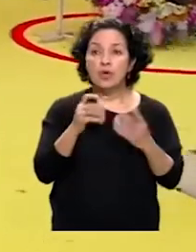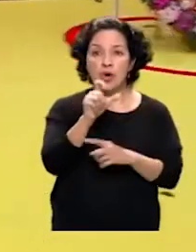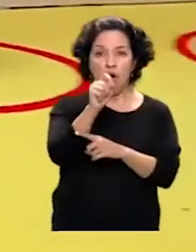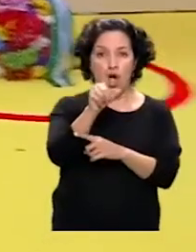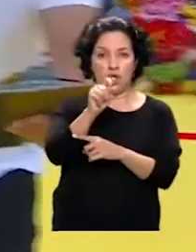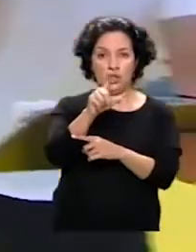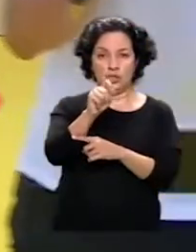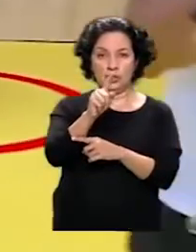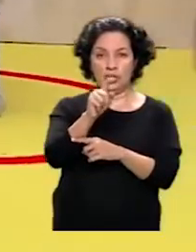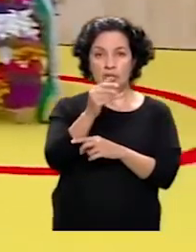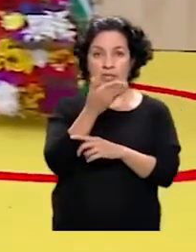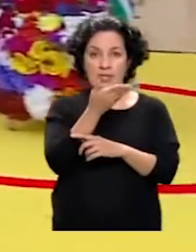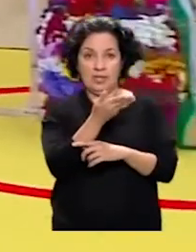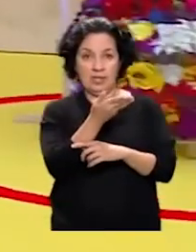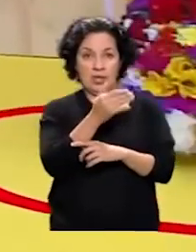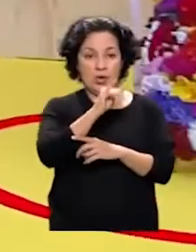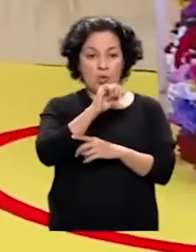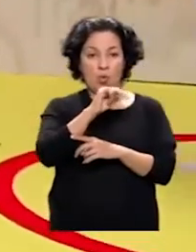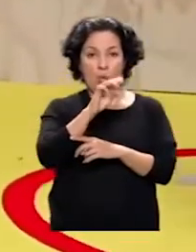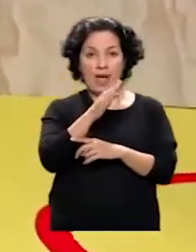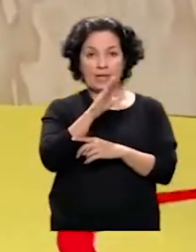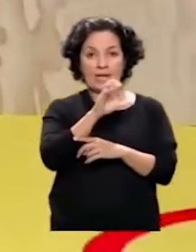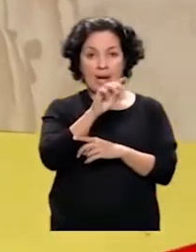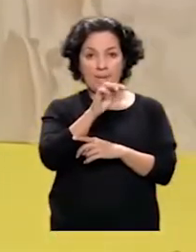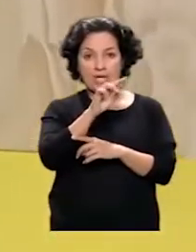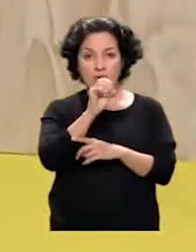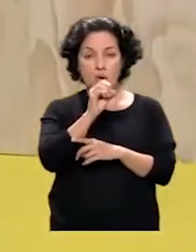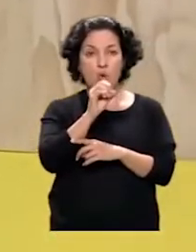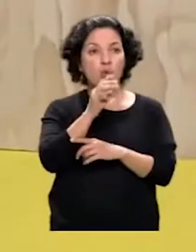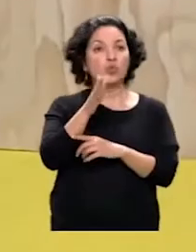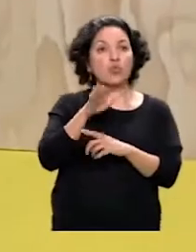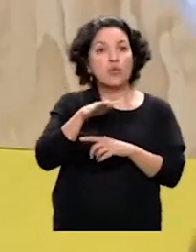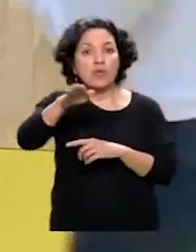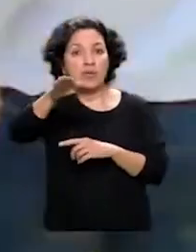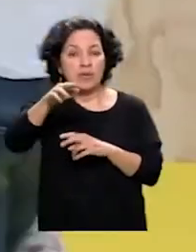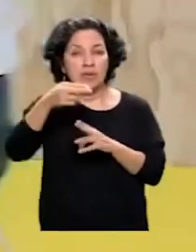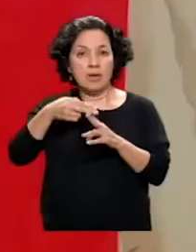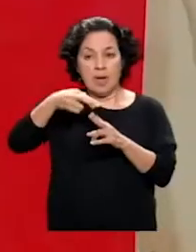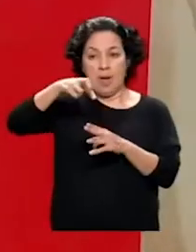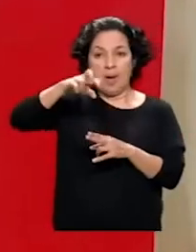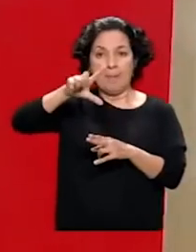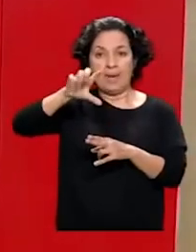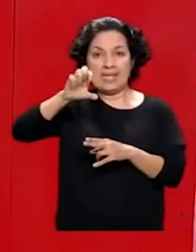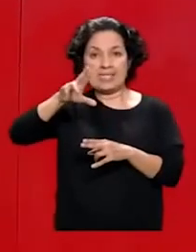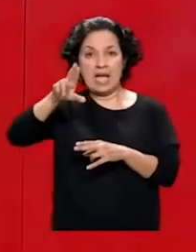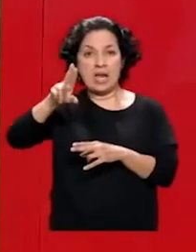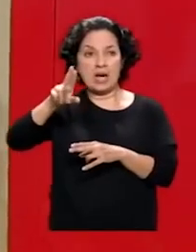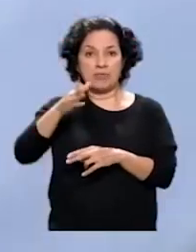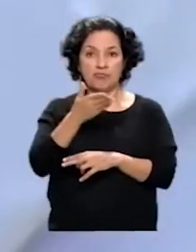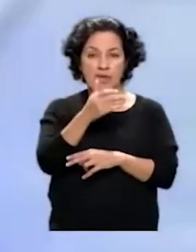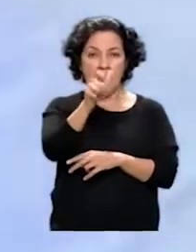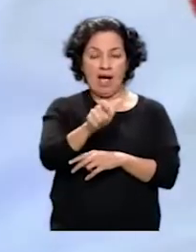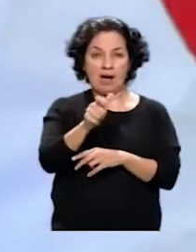11. Juan Camilo Zapata, Zapata, Vereda El Placer, su representante es Jenny